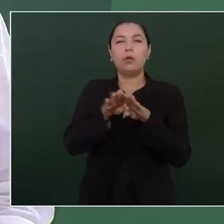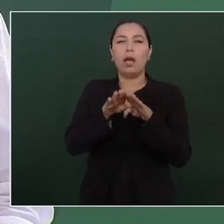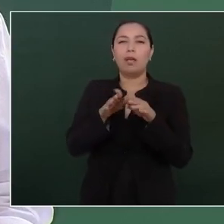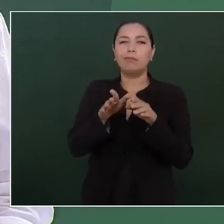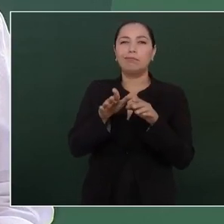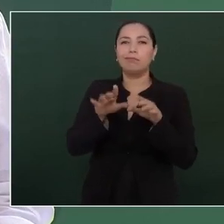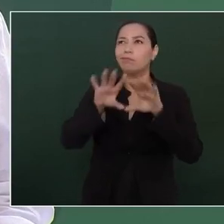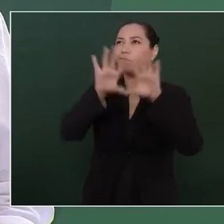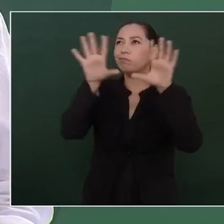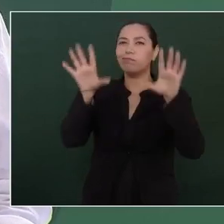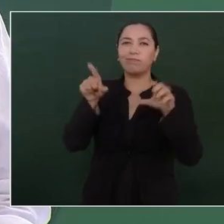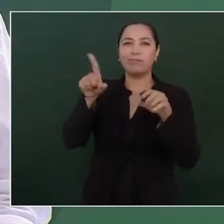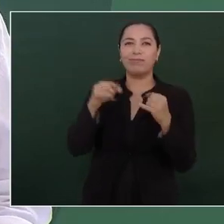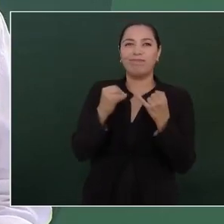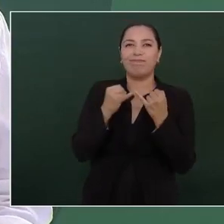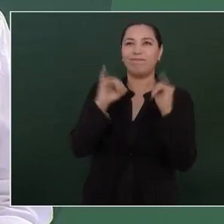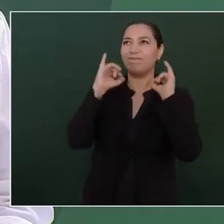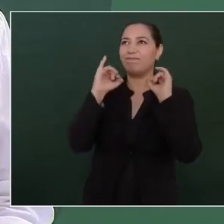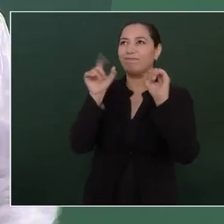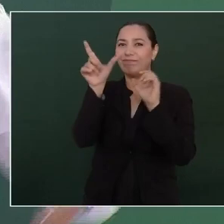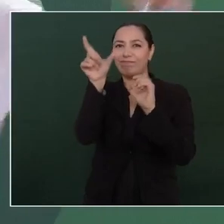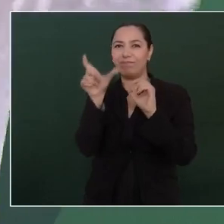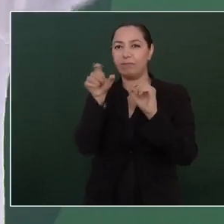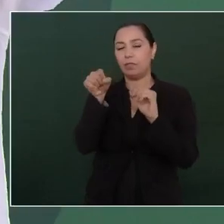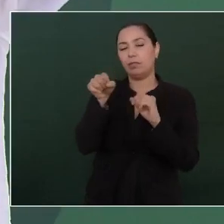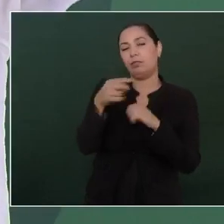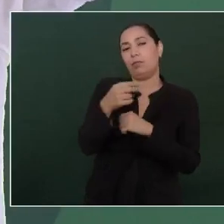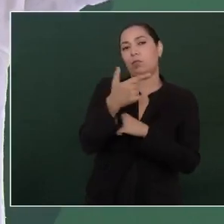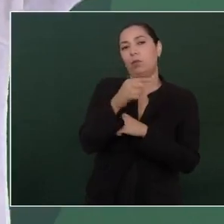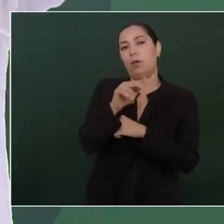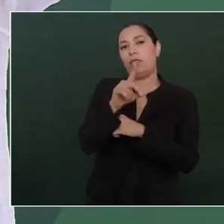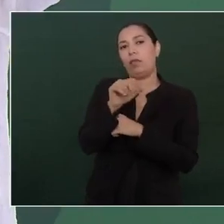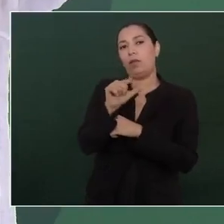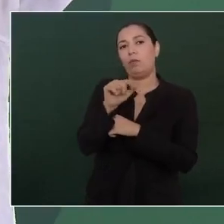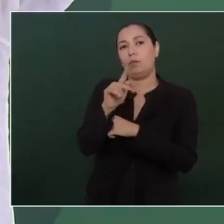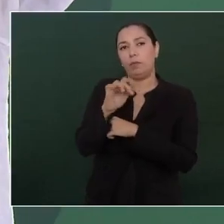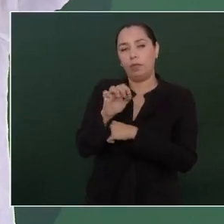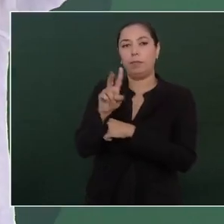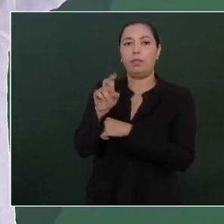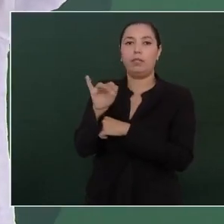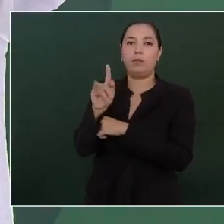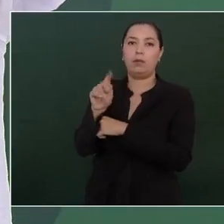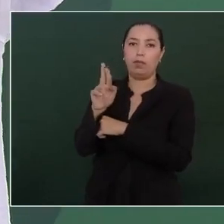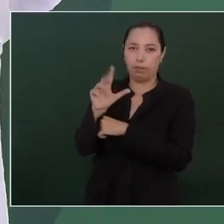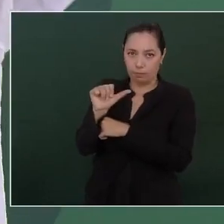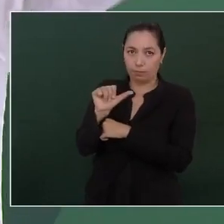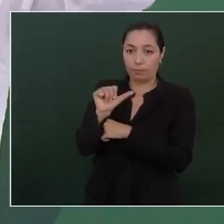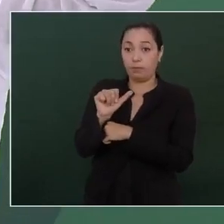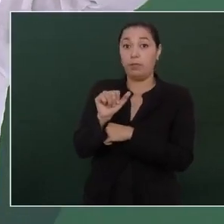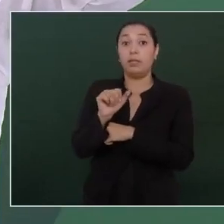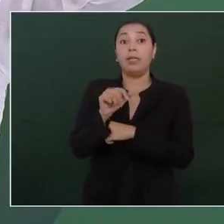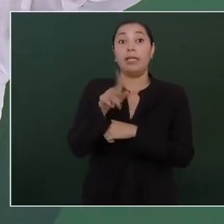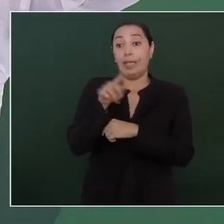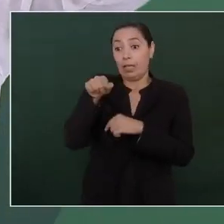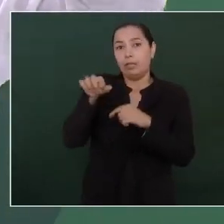Independencia, Guadalupe Victoria. Pero ya se hizo ese camino hacia Durango.